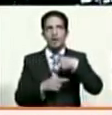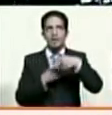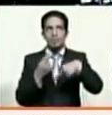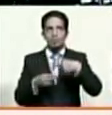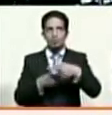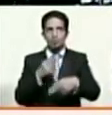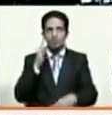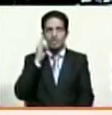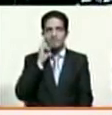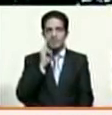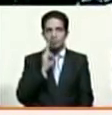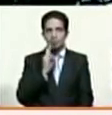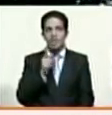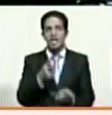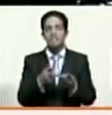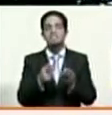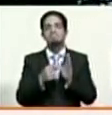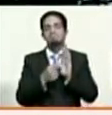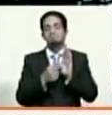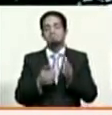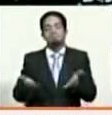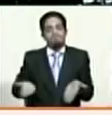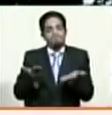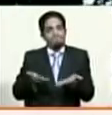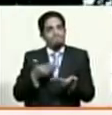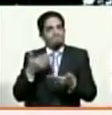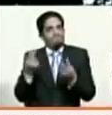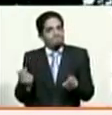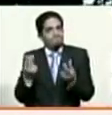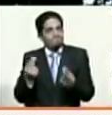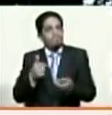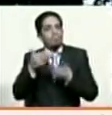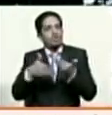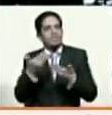bolivariana con afianzar los procesos productivos de nuestro país.